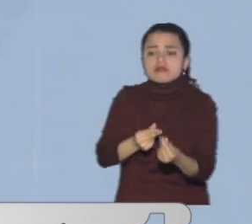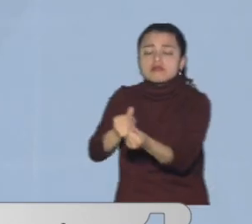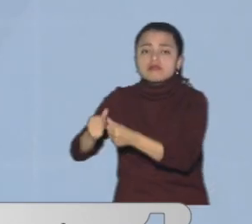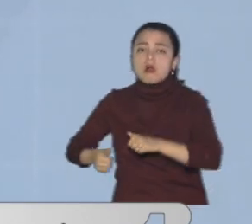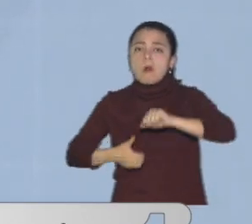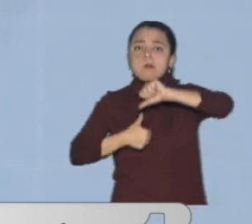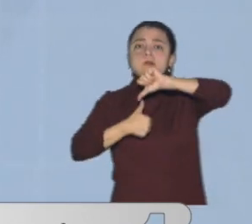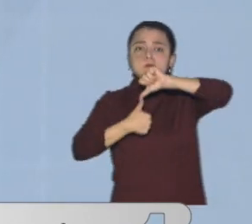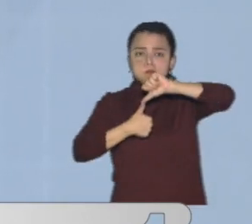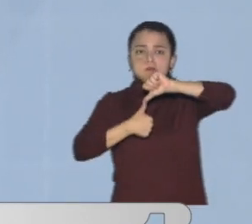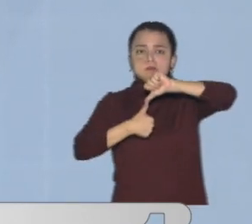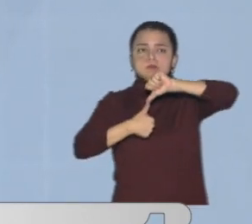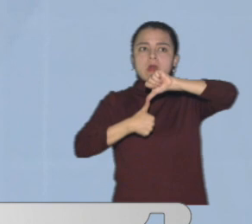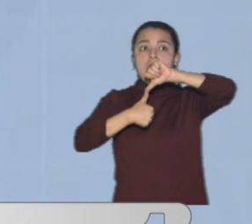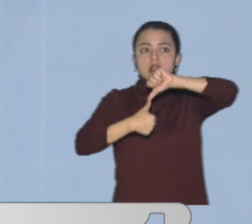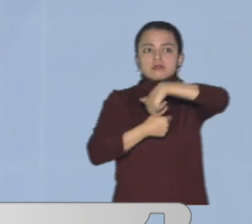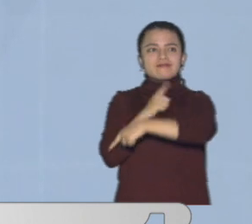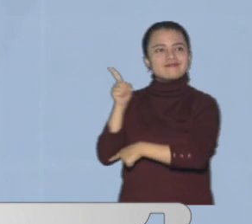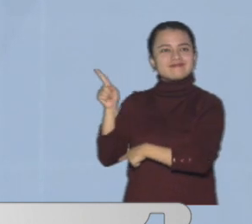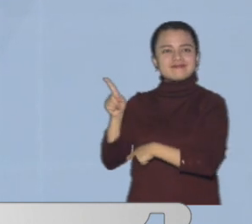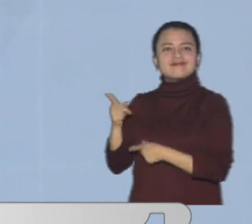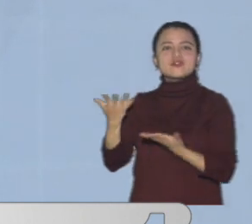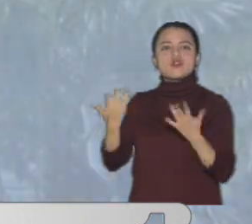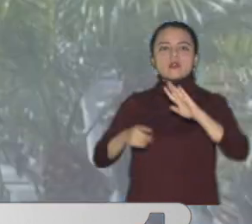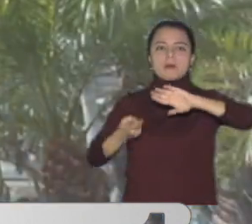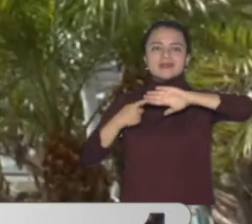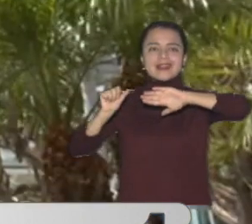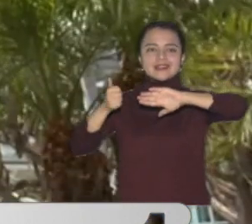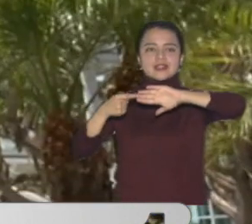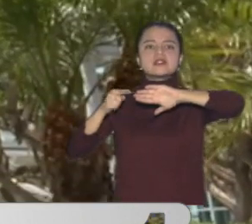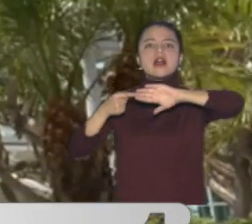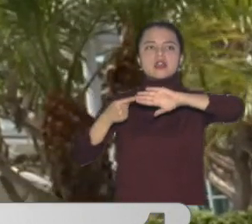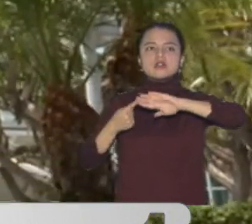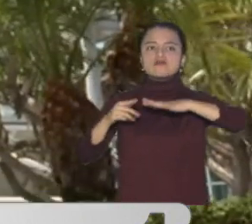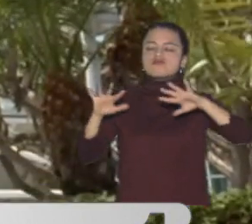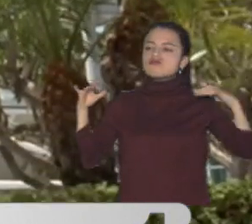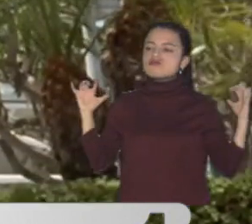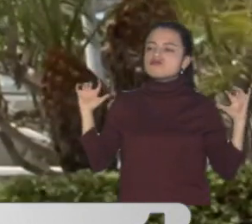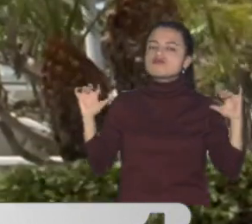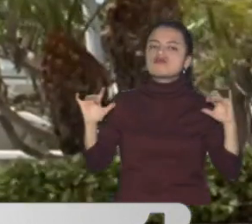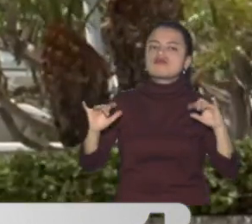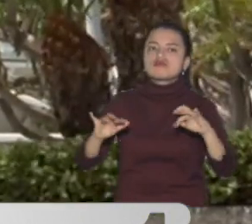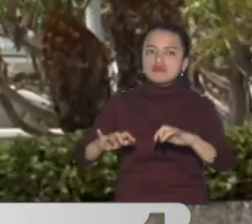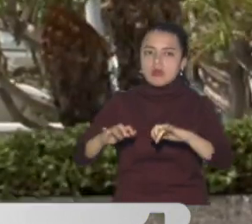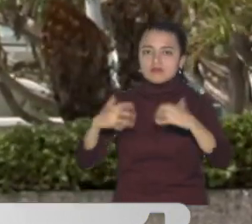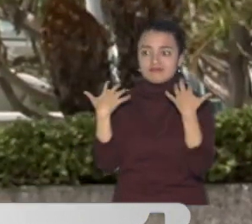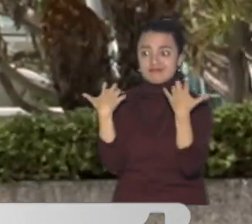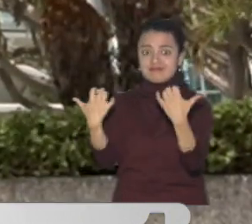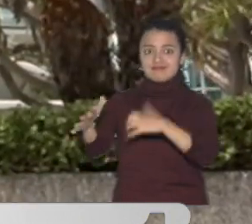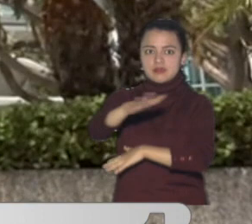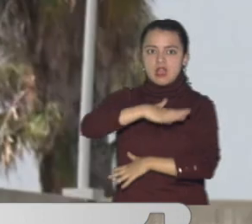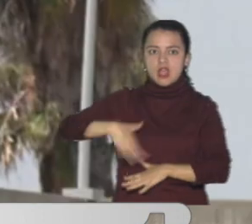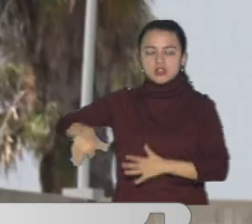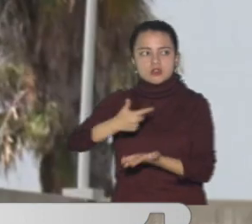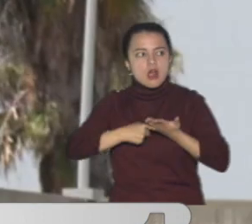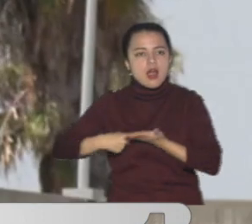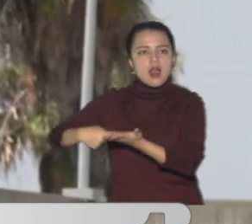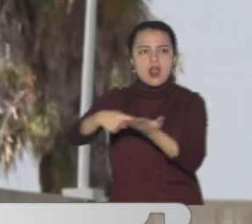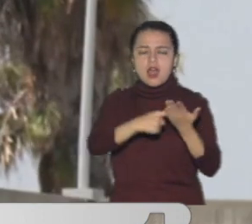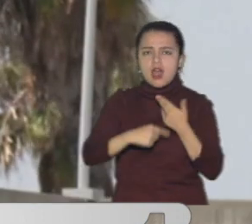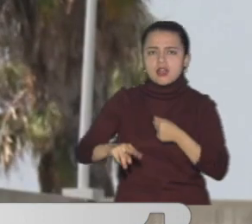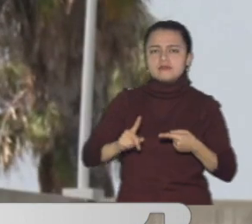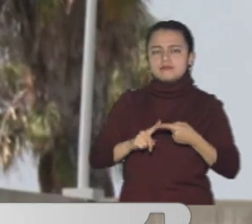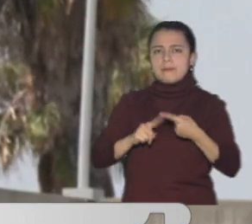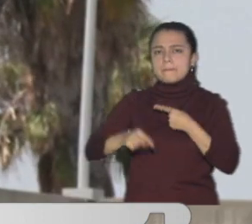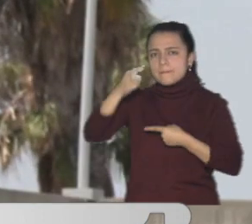temas principales de la Cumbre de las Américas que se celebra en Los Ángeles, y la cual ha sido afectada por las ausencias de los mandatarios de México, Honduras,